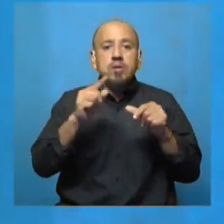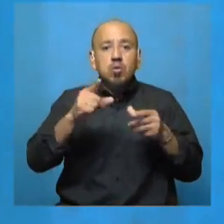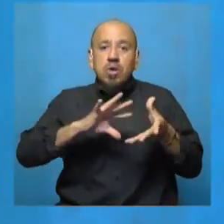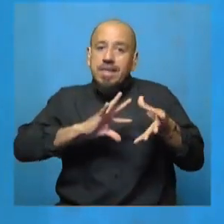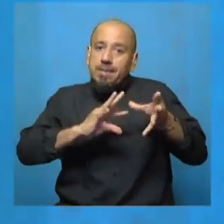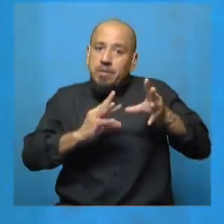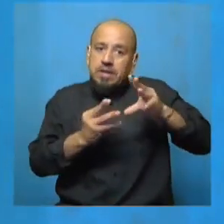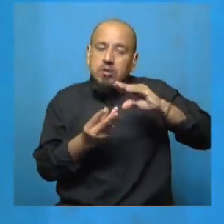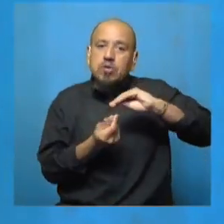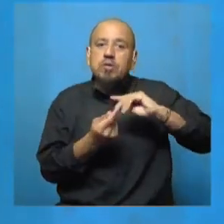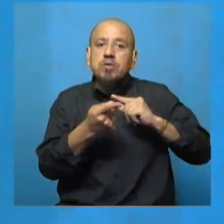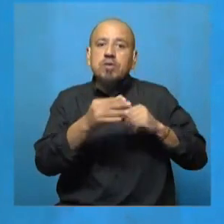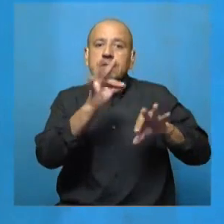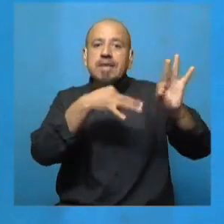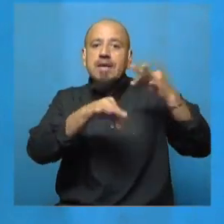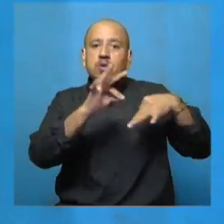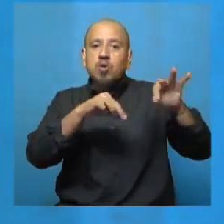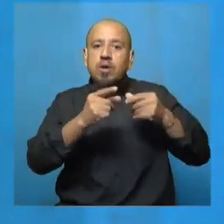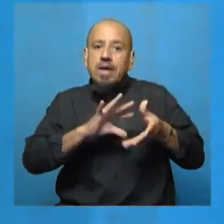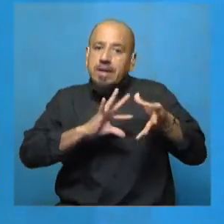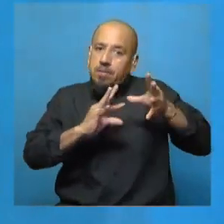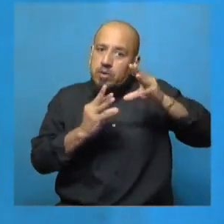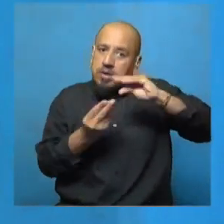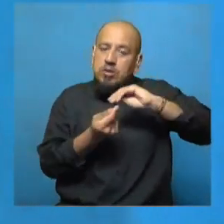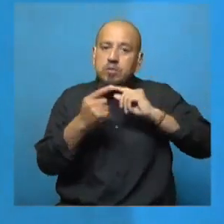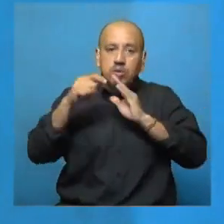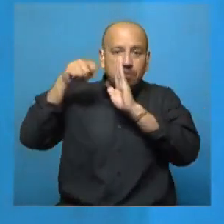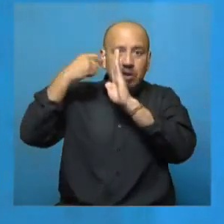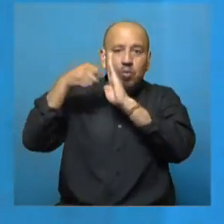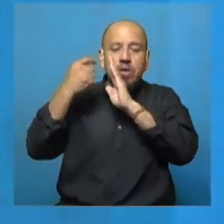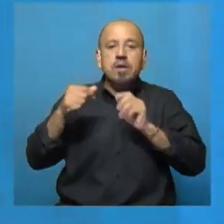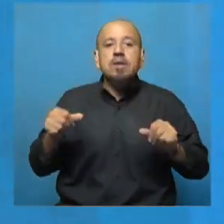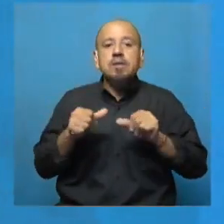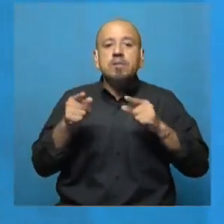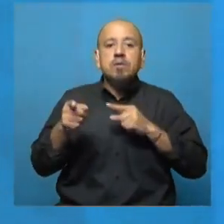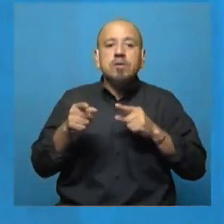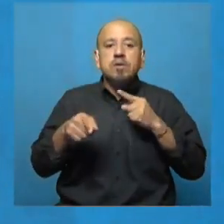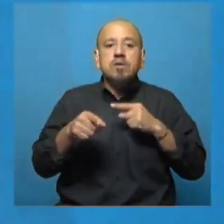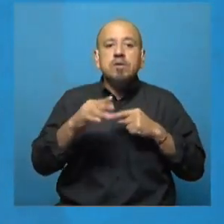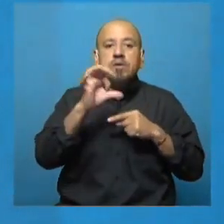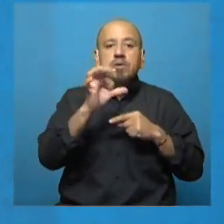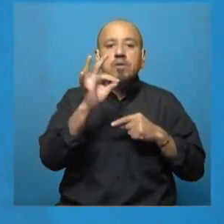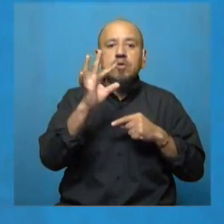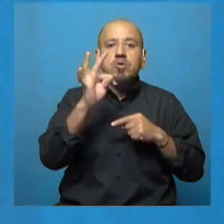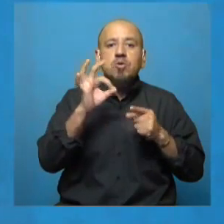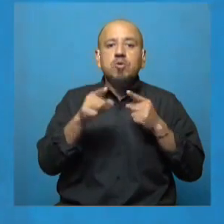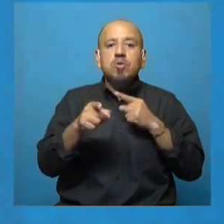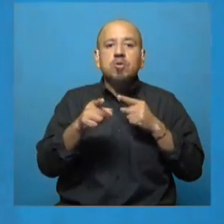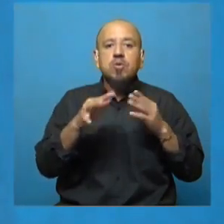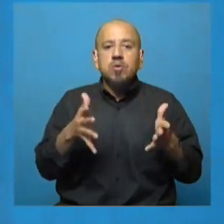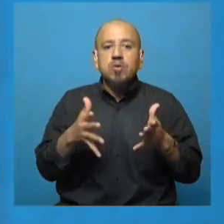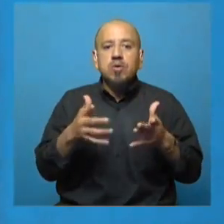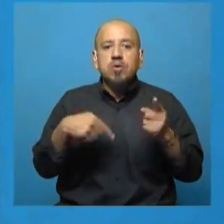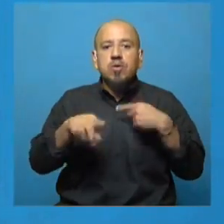adaptación audiovisual de esta obra este por suerte se le ocurrió la terminamos de firmar Nico Soto que es un compañero en la casa de ustedes fue el